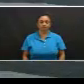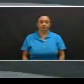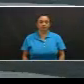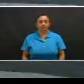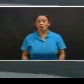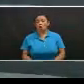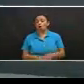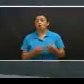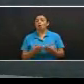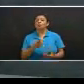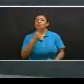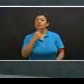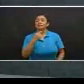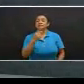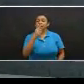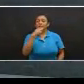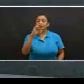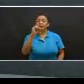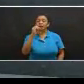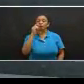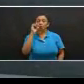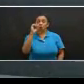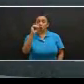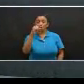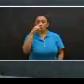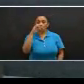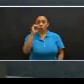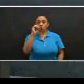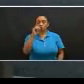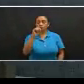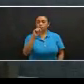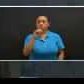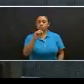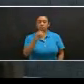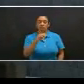Y como decía hermano Otto, la respuesta más fácil, esa no es.